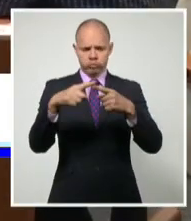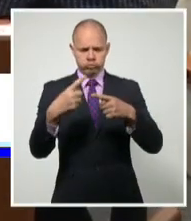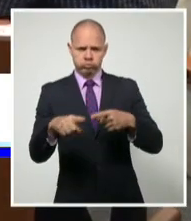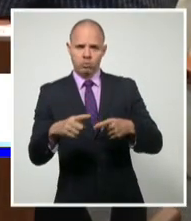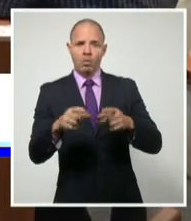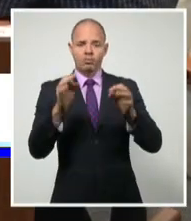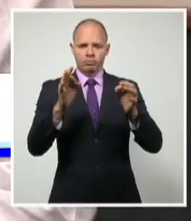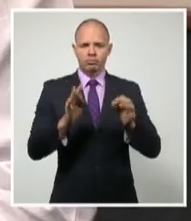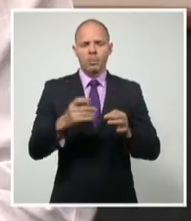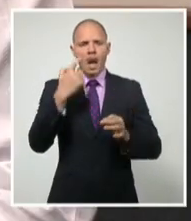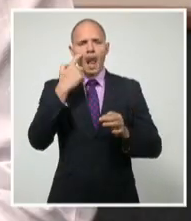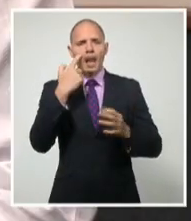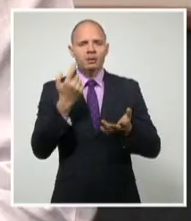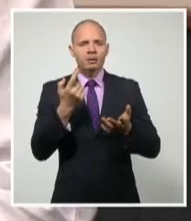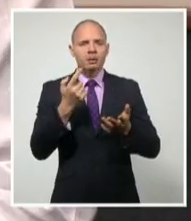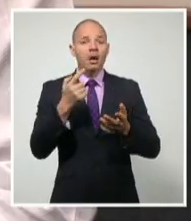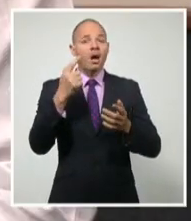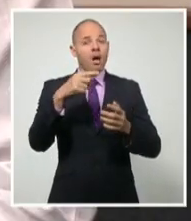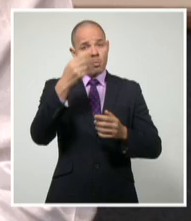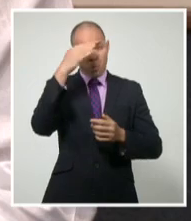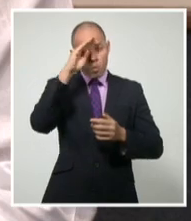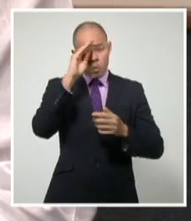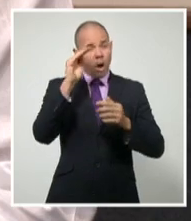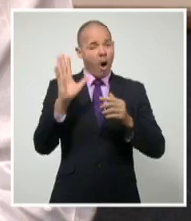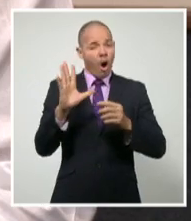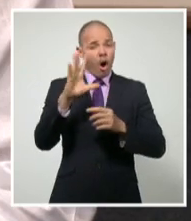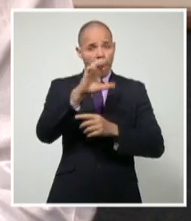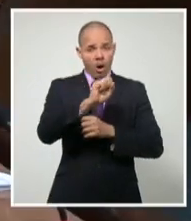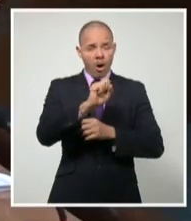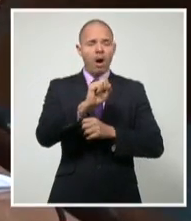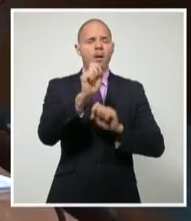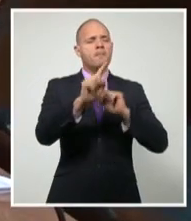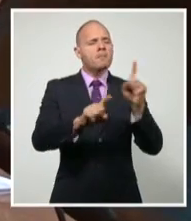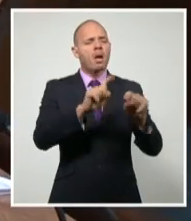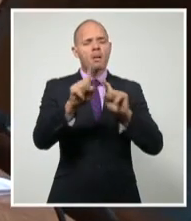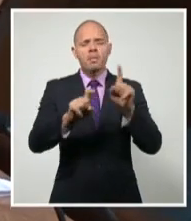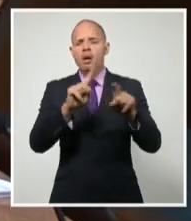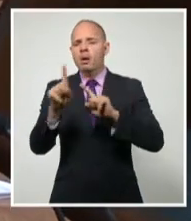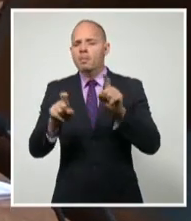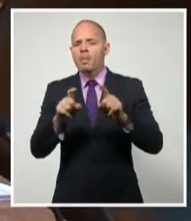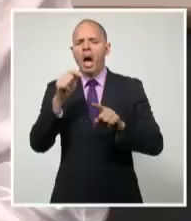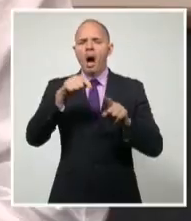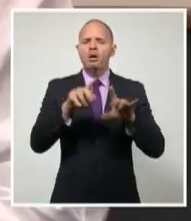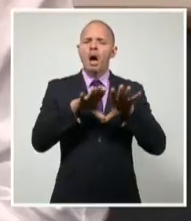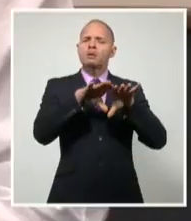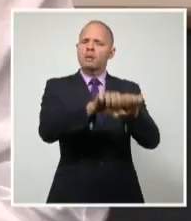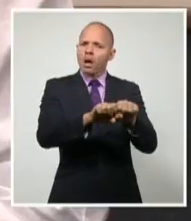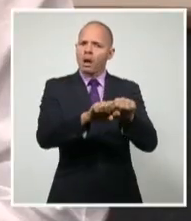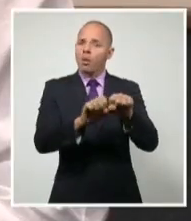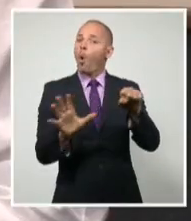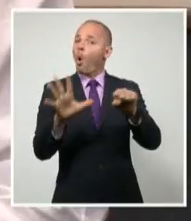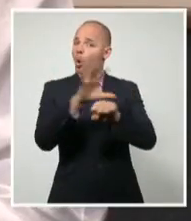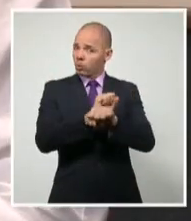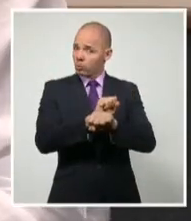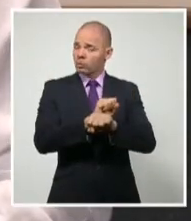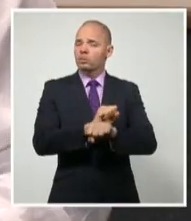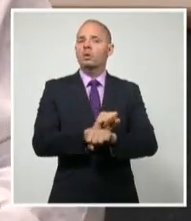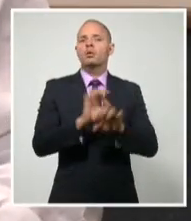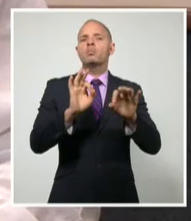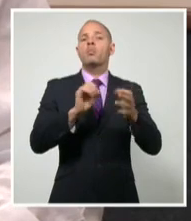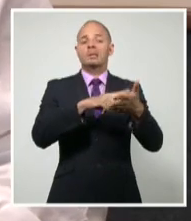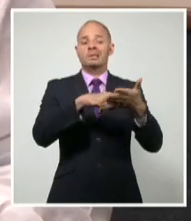aunque aumentó el nivel de pesquisa en todo el país, solo se reportaron 59 casos positivos. Ya hoy